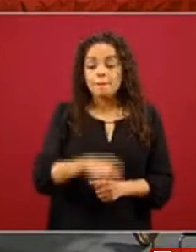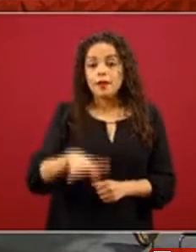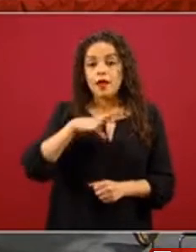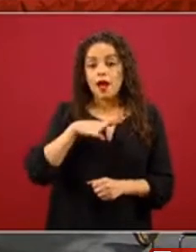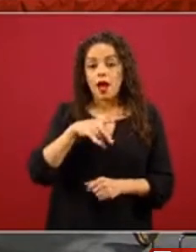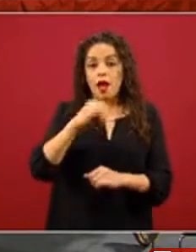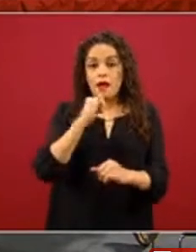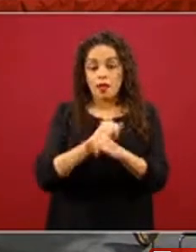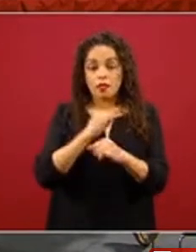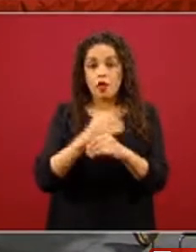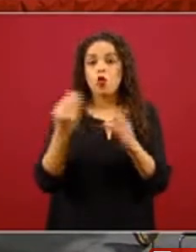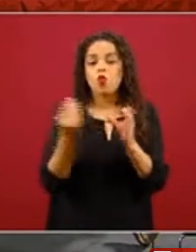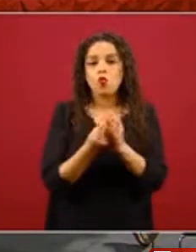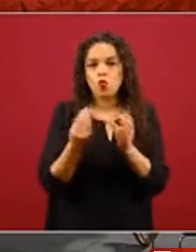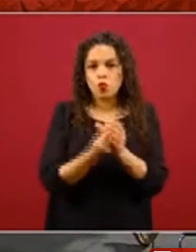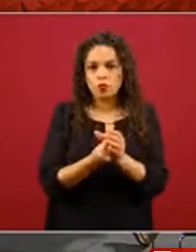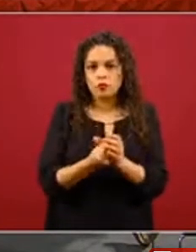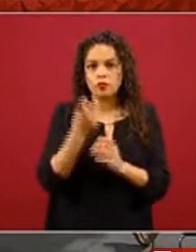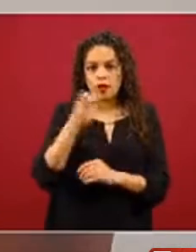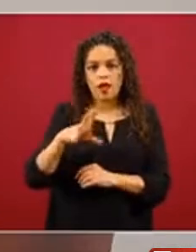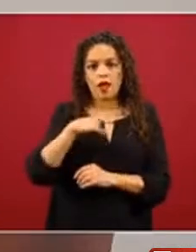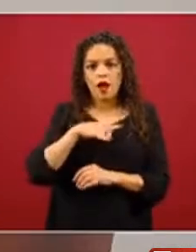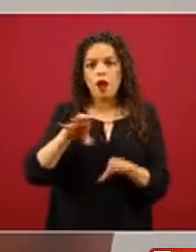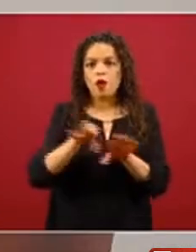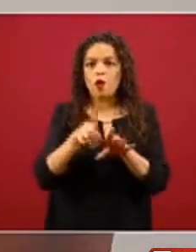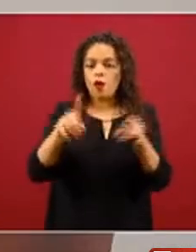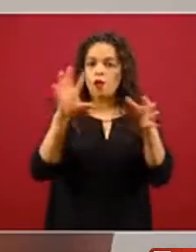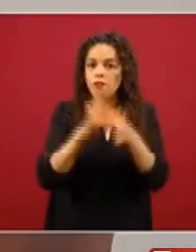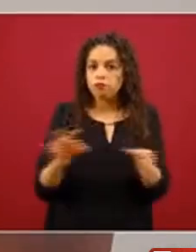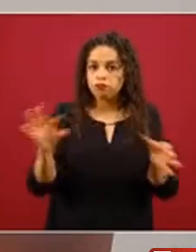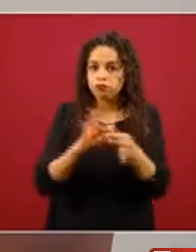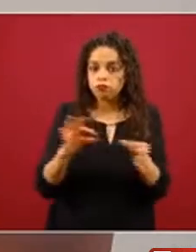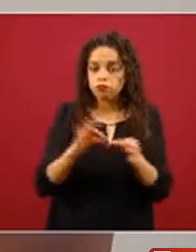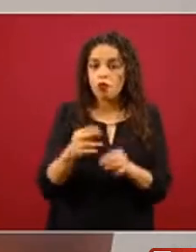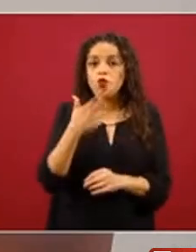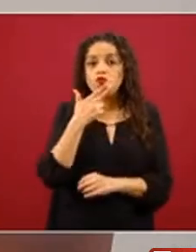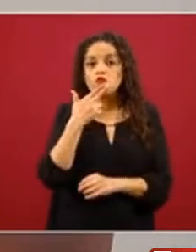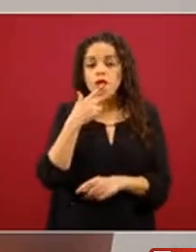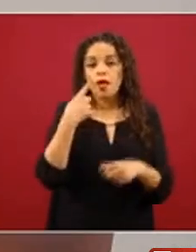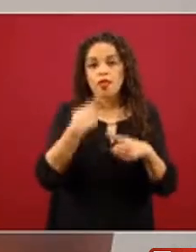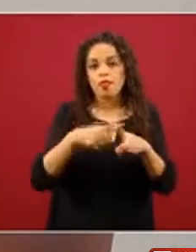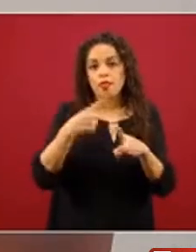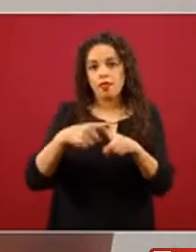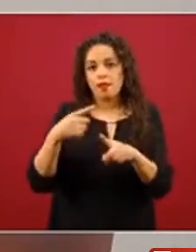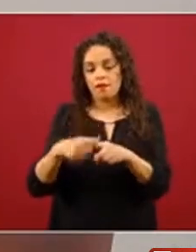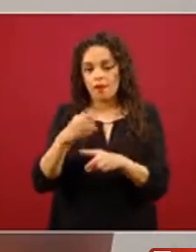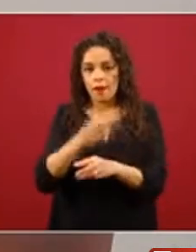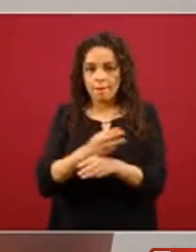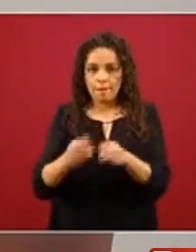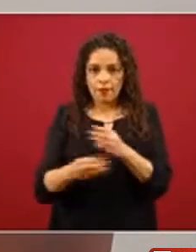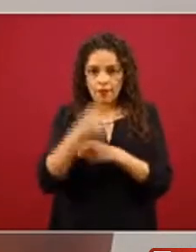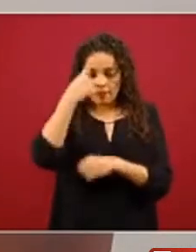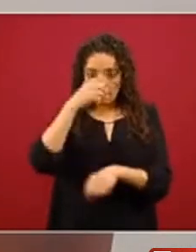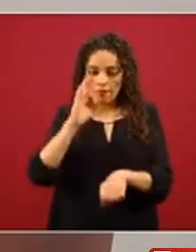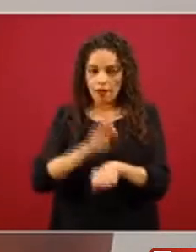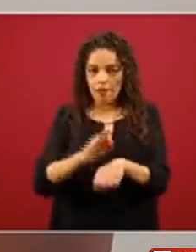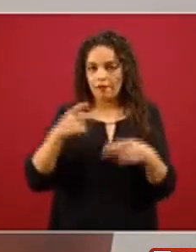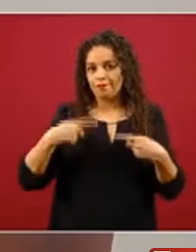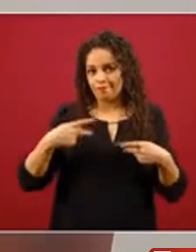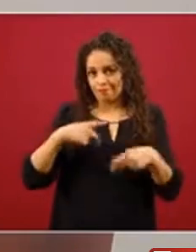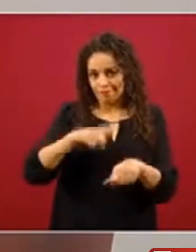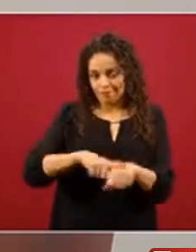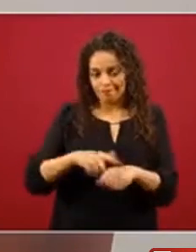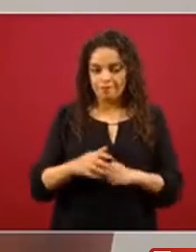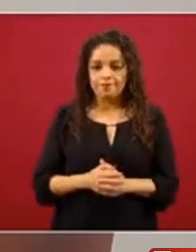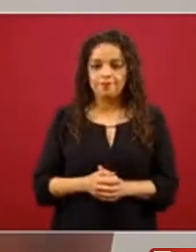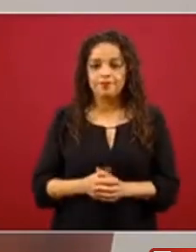tiene todas estas características de cómo utilizar el equipo de protección personal y donde invitamos a todos los trabajadores